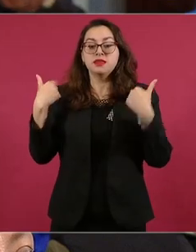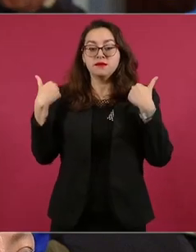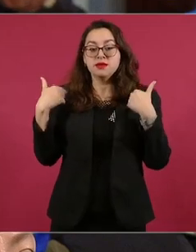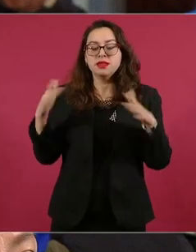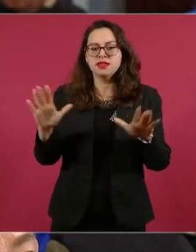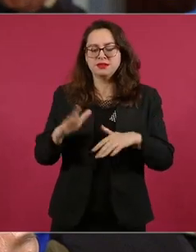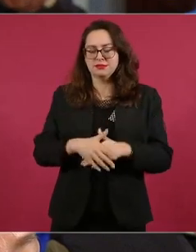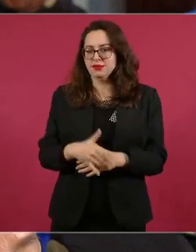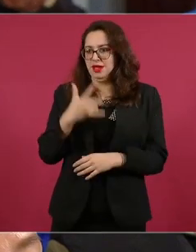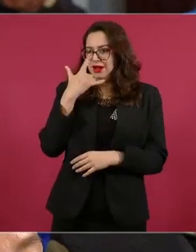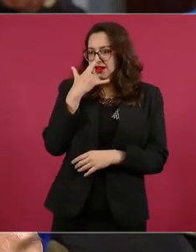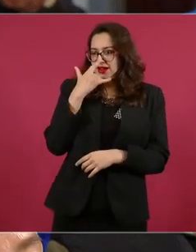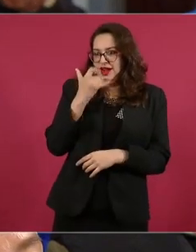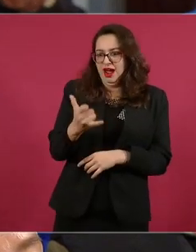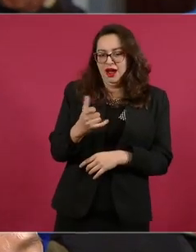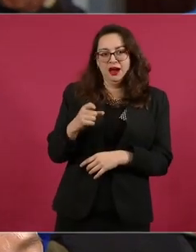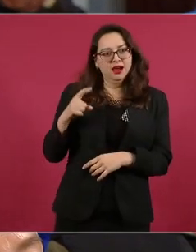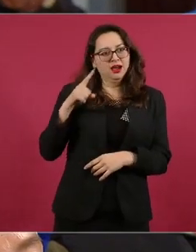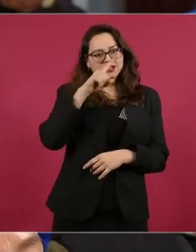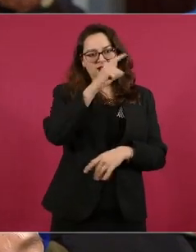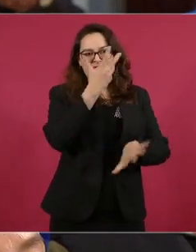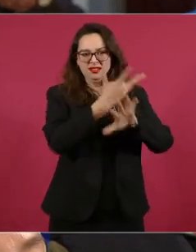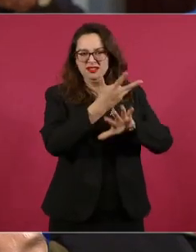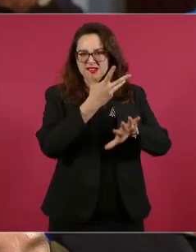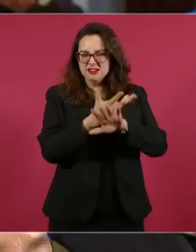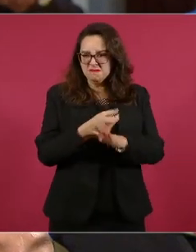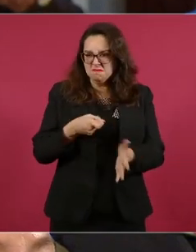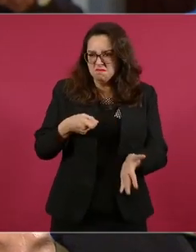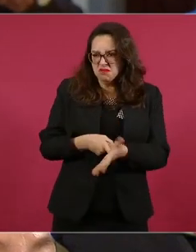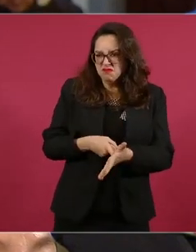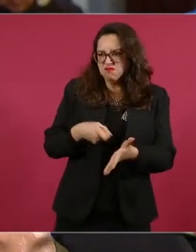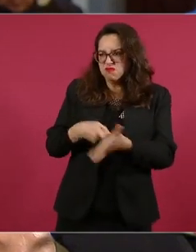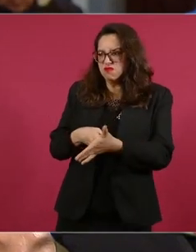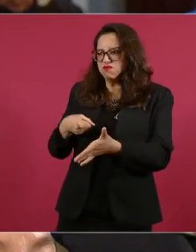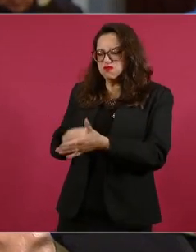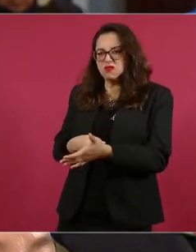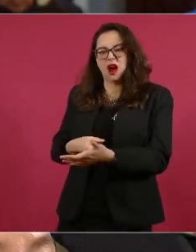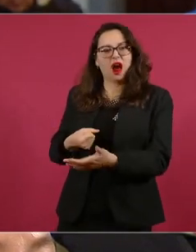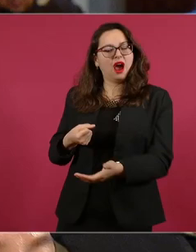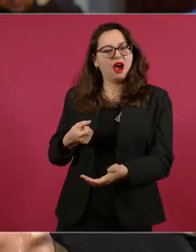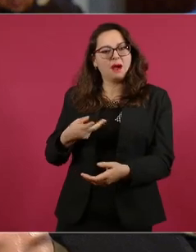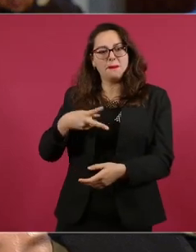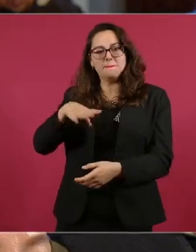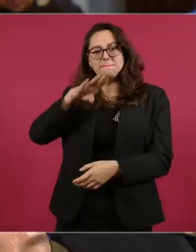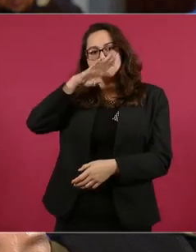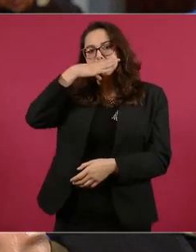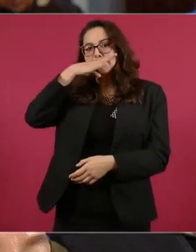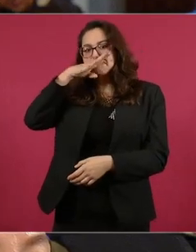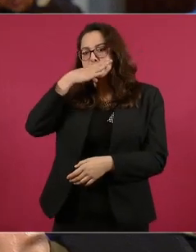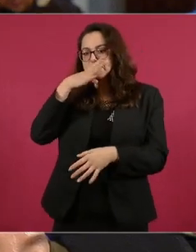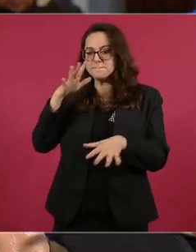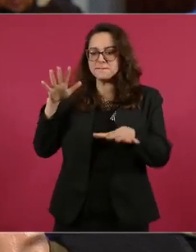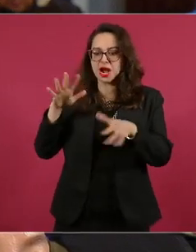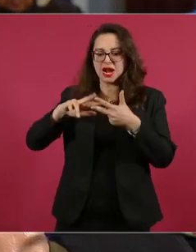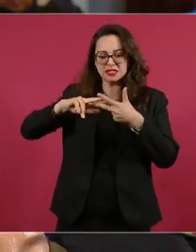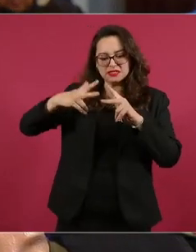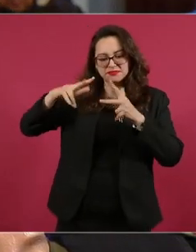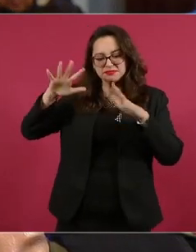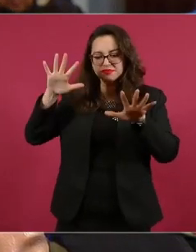revés. Mientras ellos en Estados Unidos dicen que, pues, que no hace